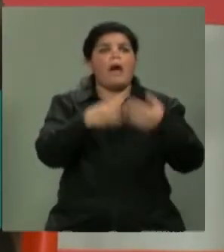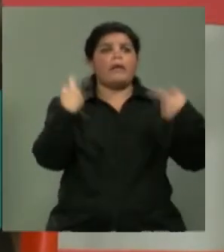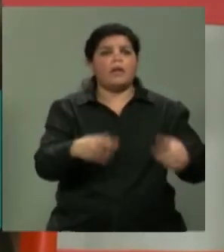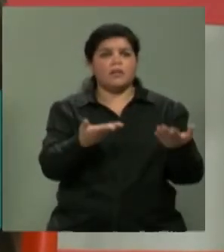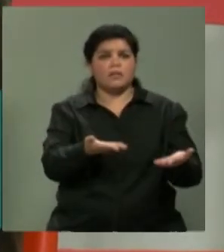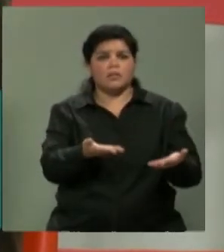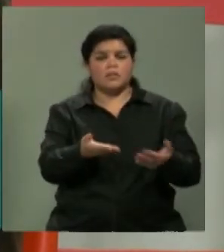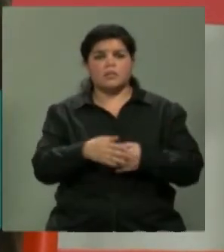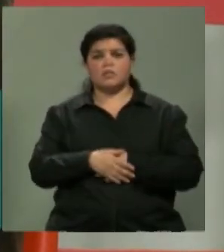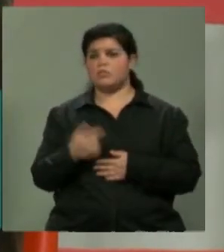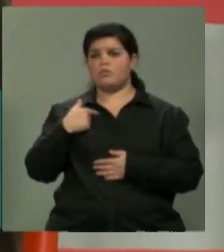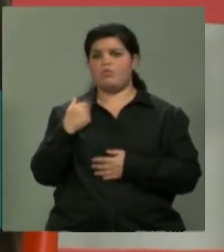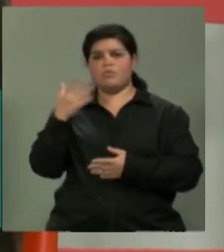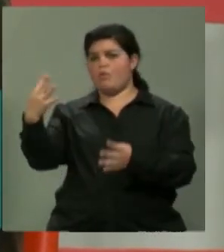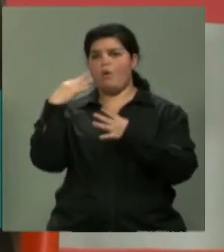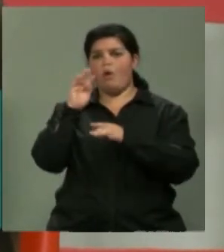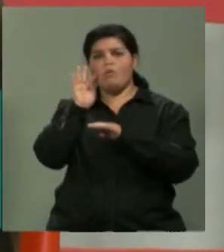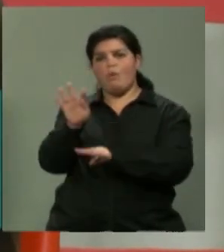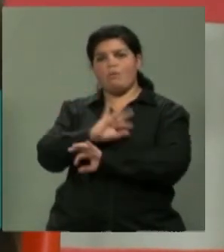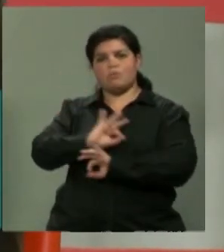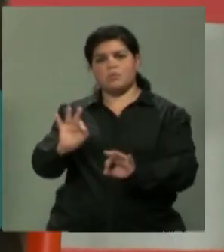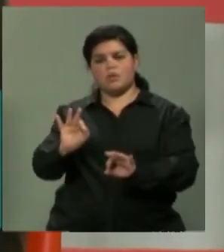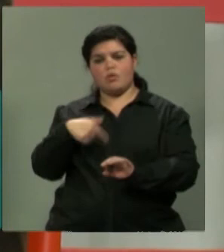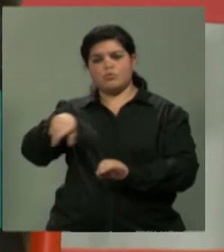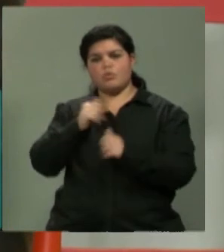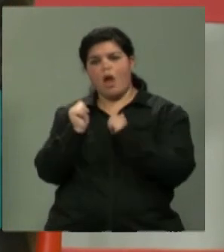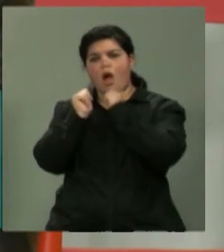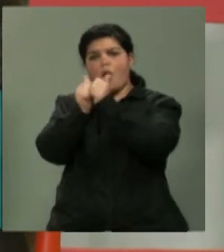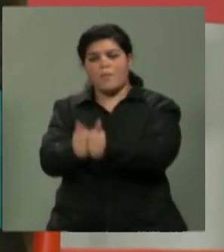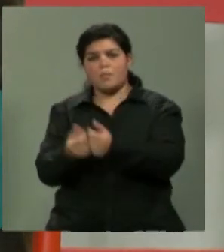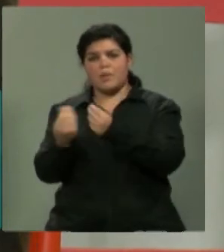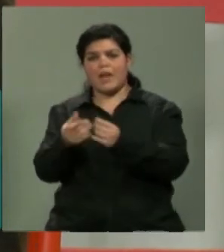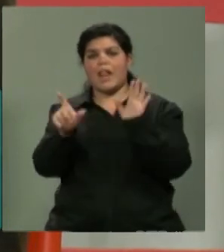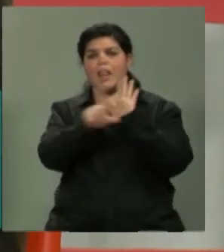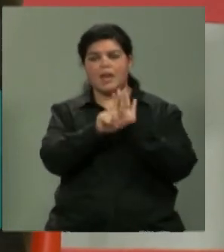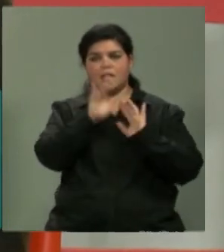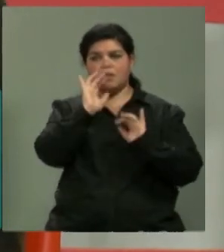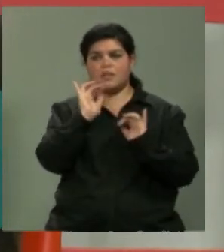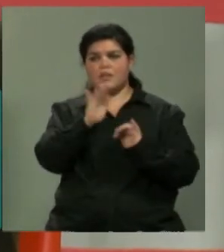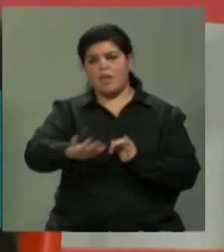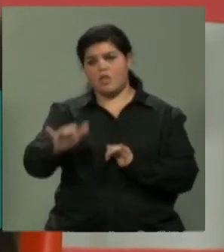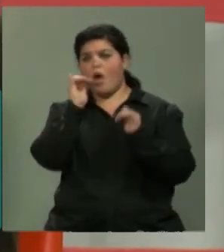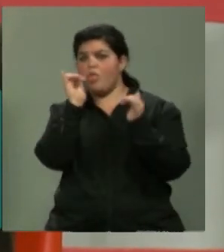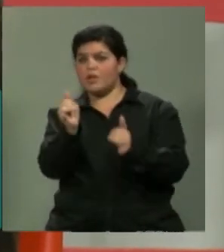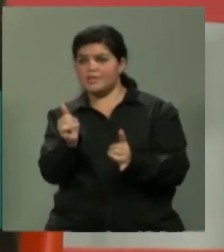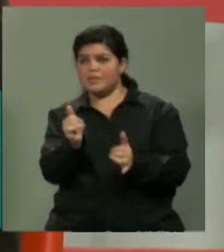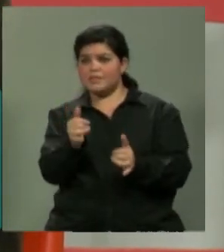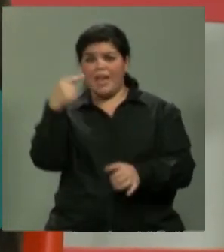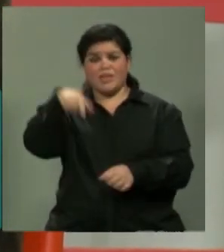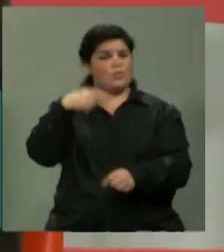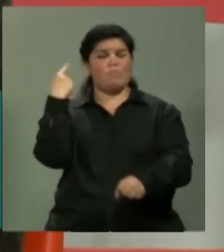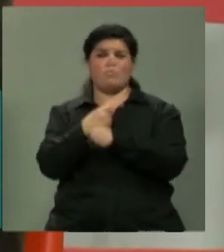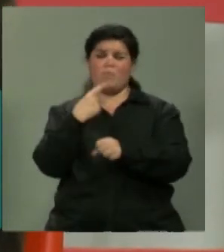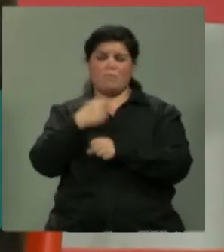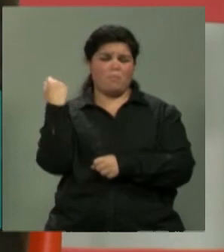escuché. Nosotros acompañamos a los trabajadores de esos lugares para que la ley de niñez y adolescencia, que es lo principal en